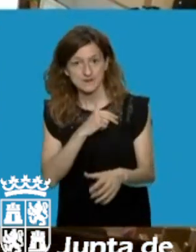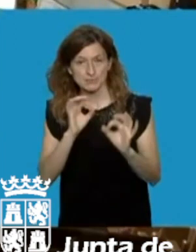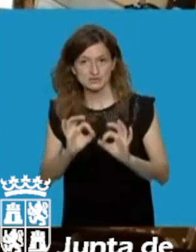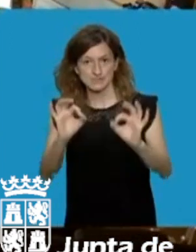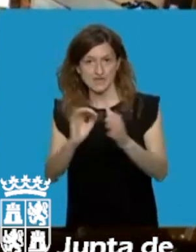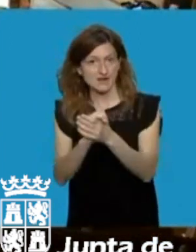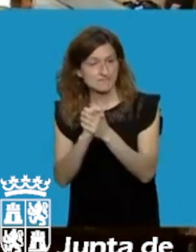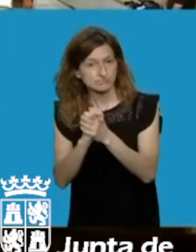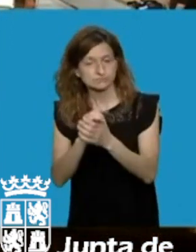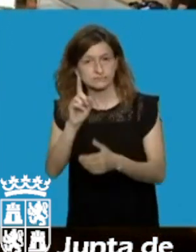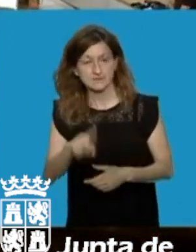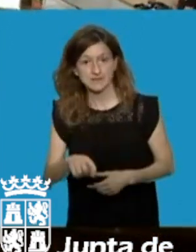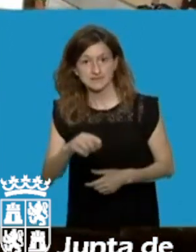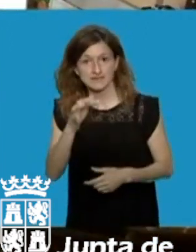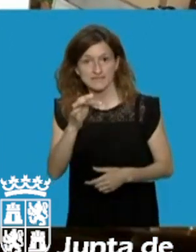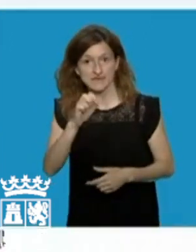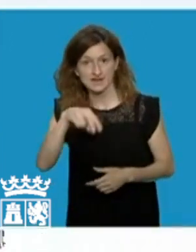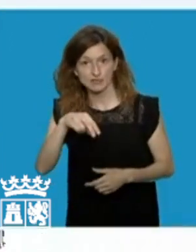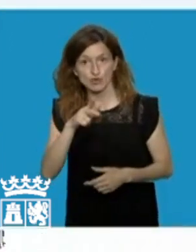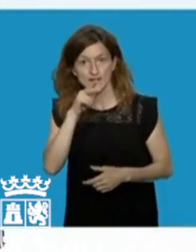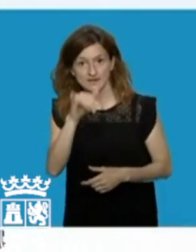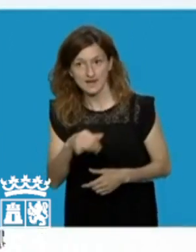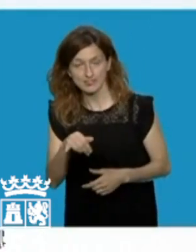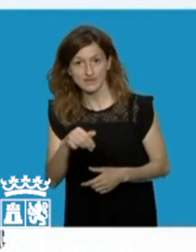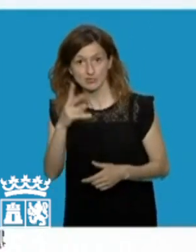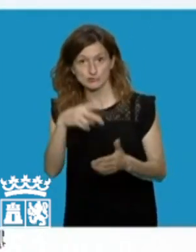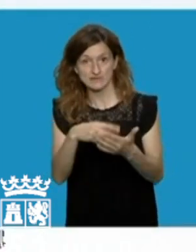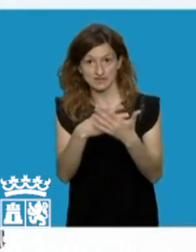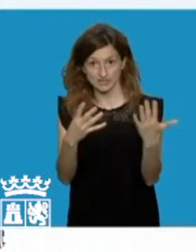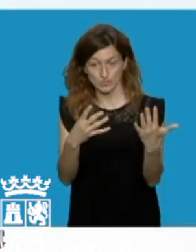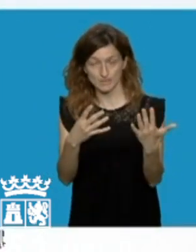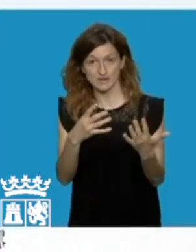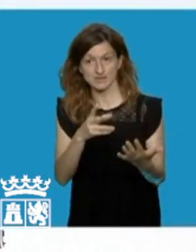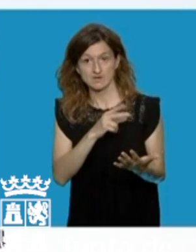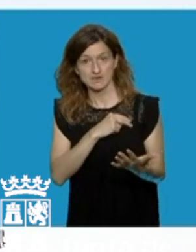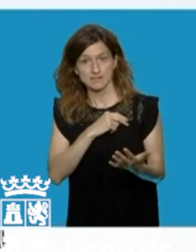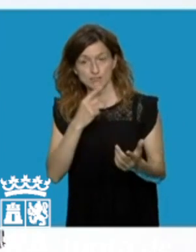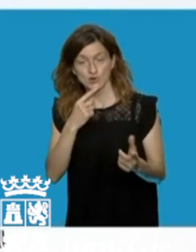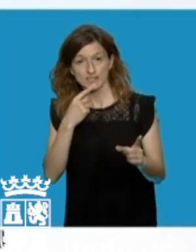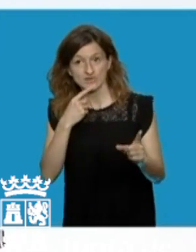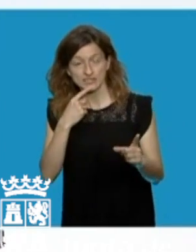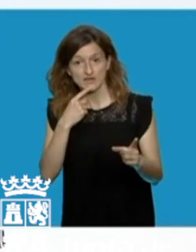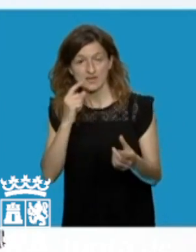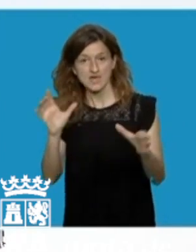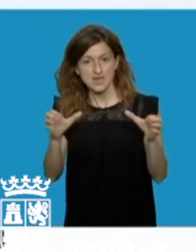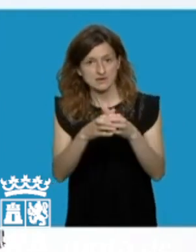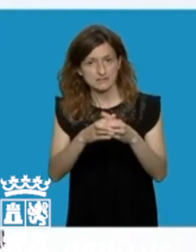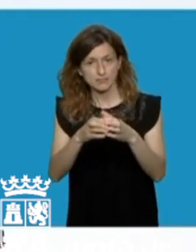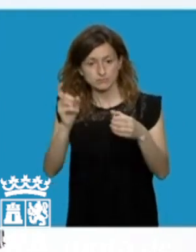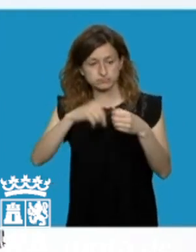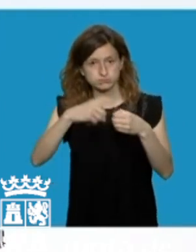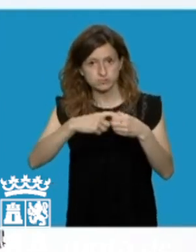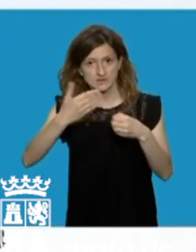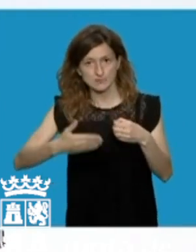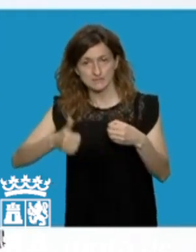felicitar en primer lugar a Fernando Hernández, mención especial 2019, un goleador de récord que ha militado en los equipos más importantes de la